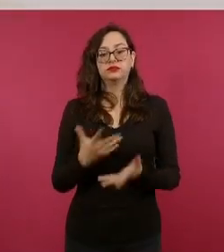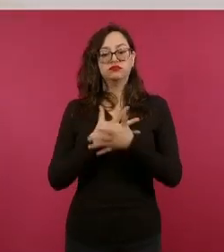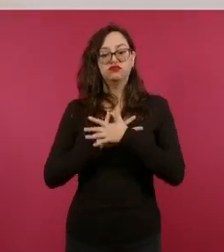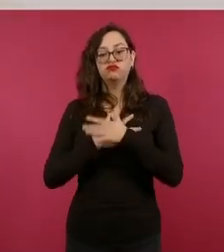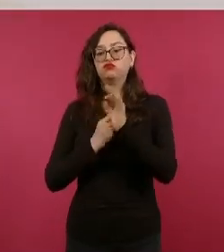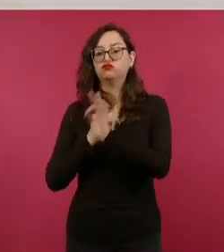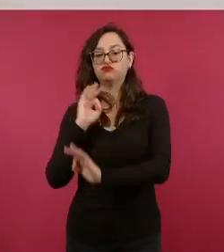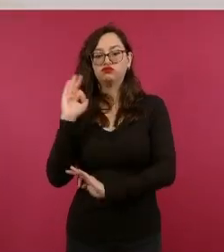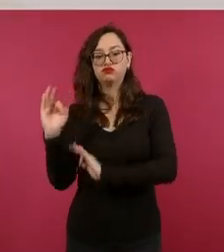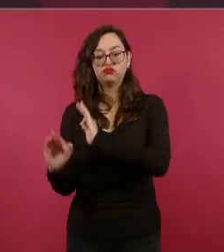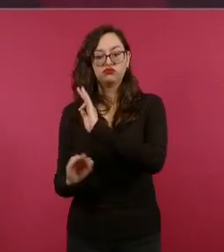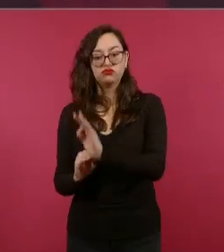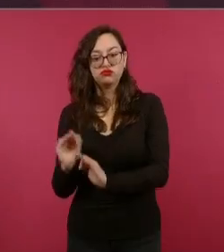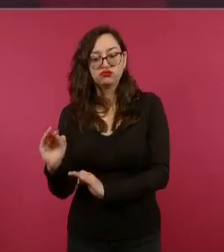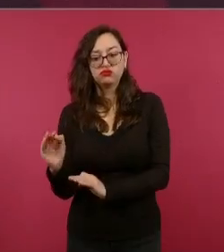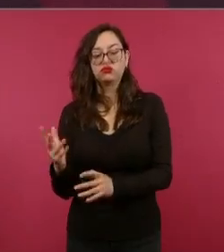amorosos